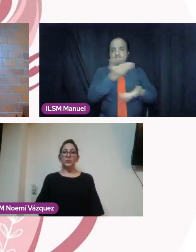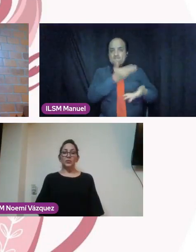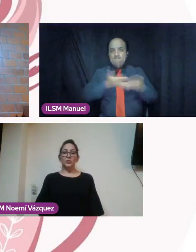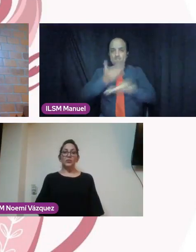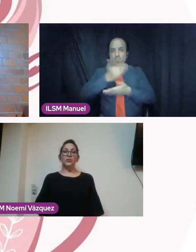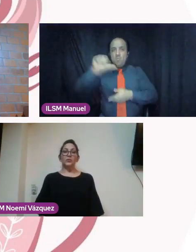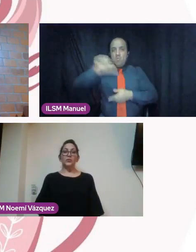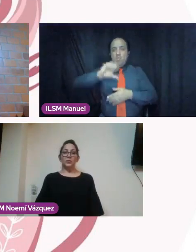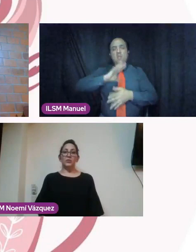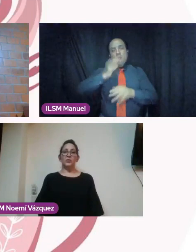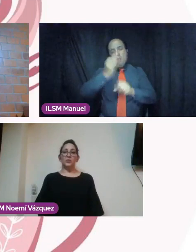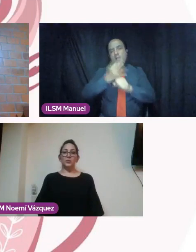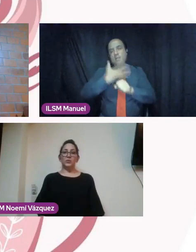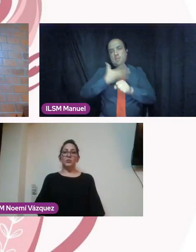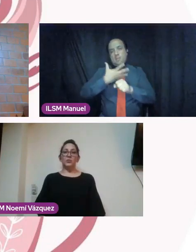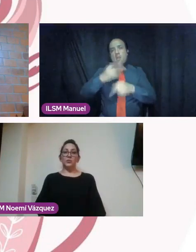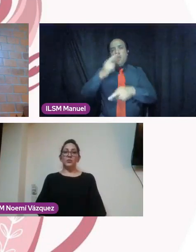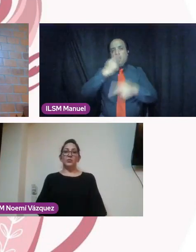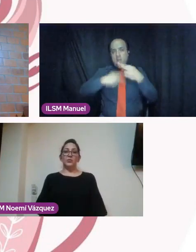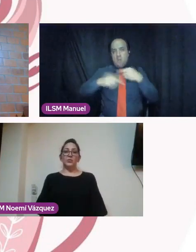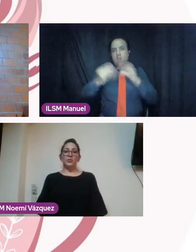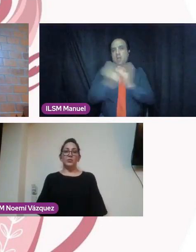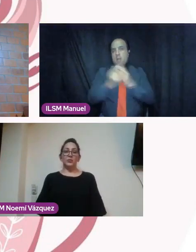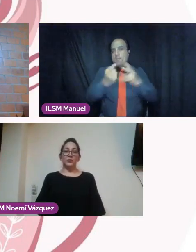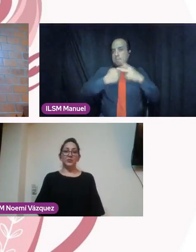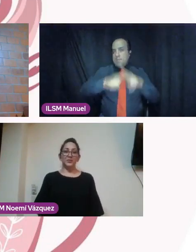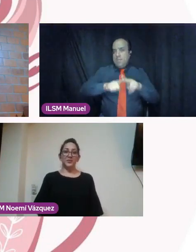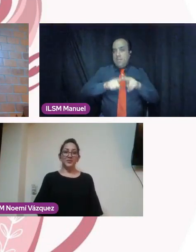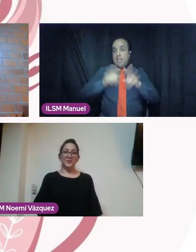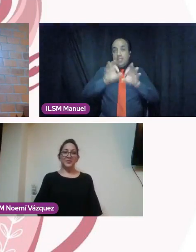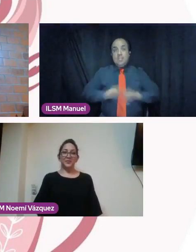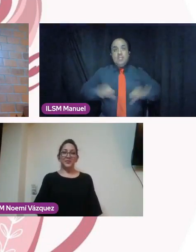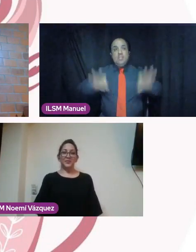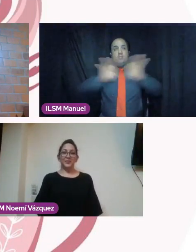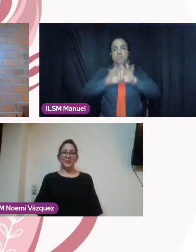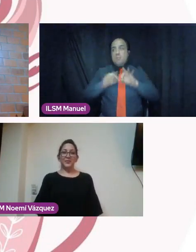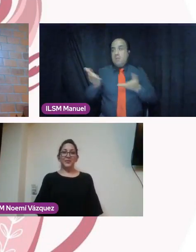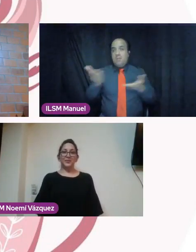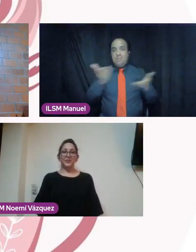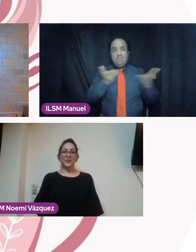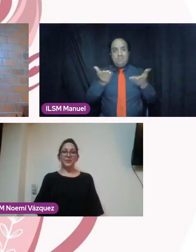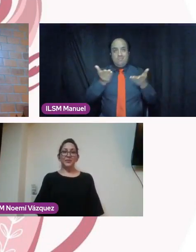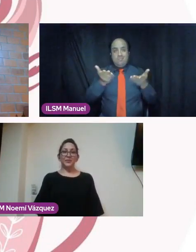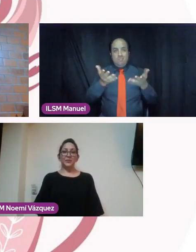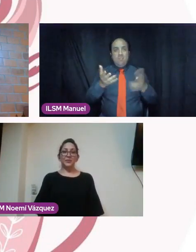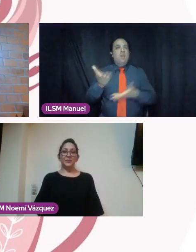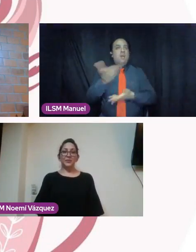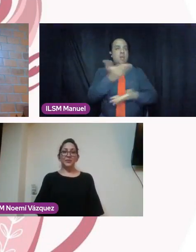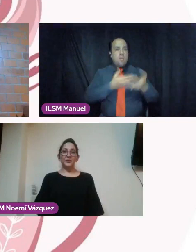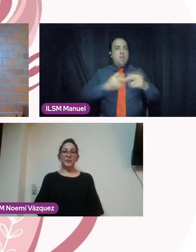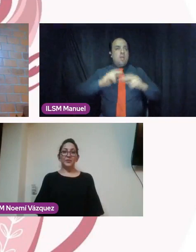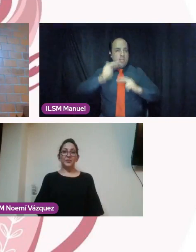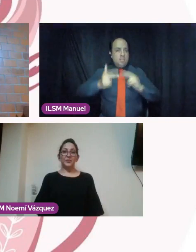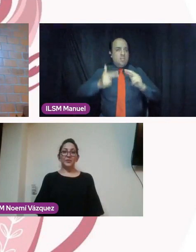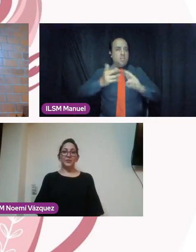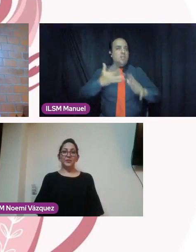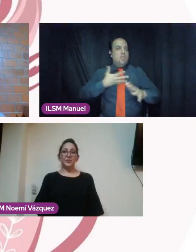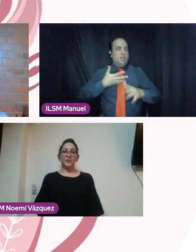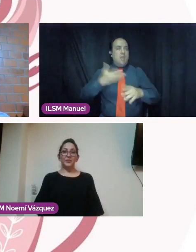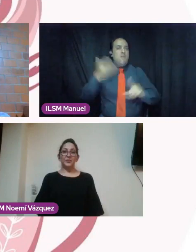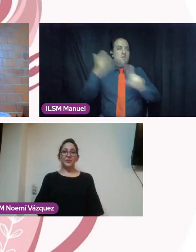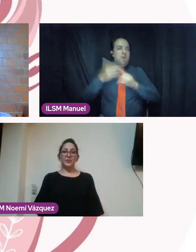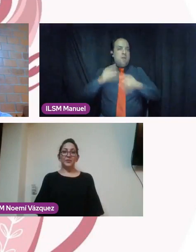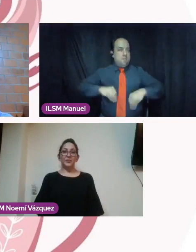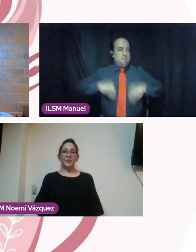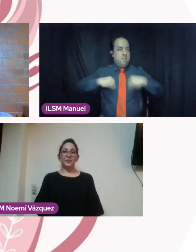regreso a clases, qué importante y el impacto que puede tener esta buena relación, pues para, pues ahora sí que para la vida de